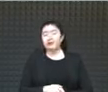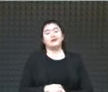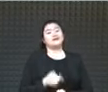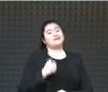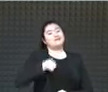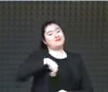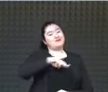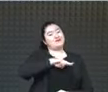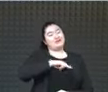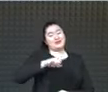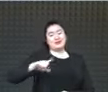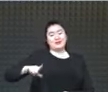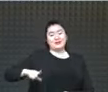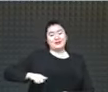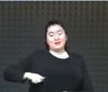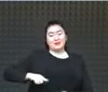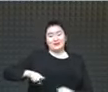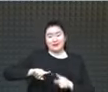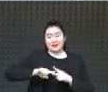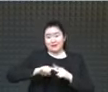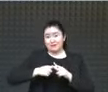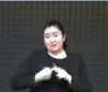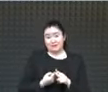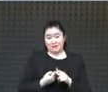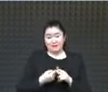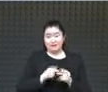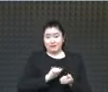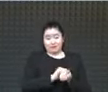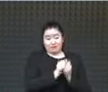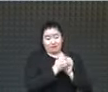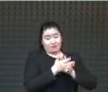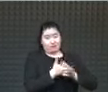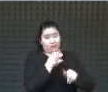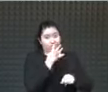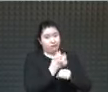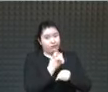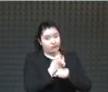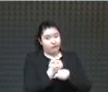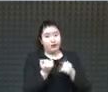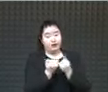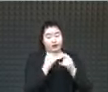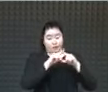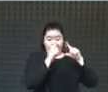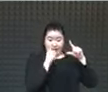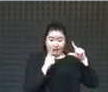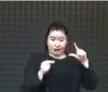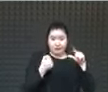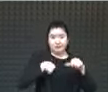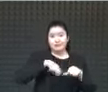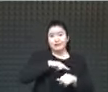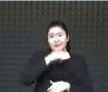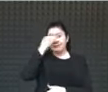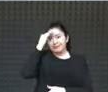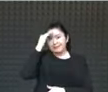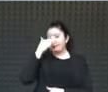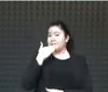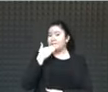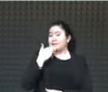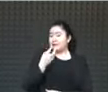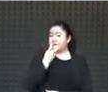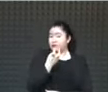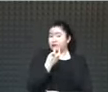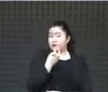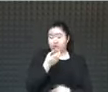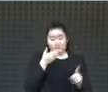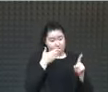Transformación y que cree en la Cuarta Transformación de la República y que creemos que uno de los elementos que define a